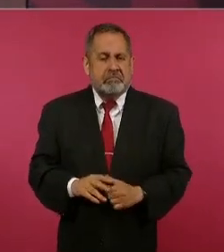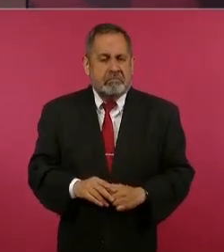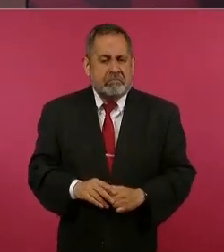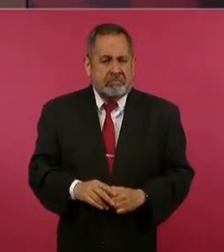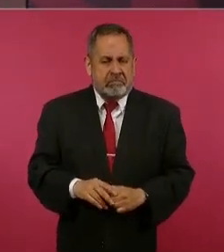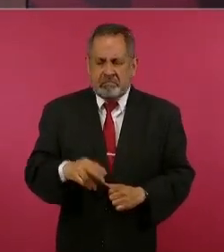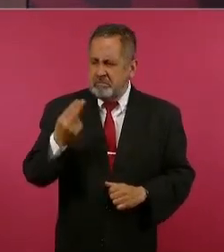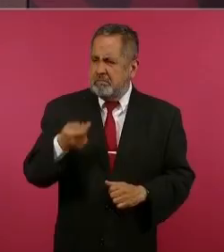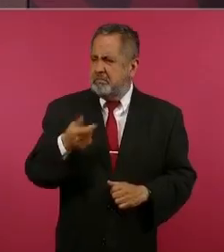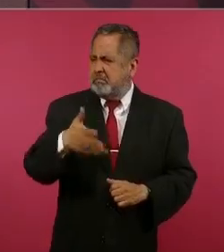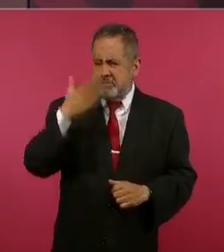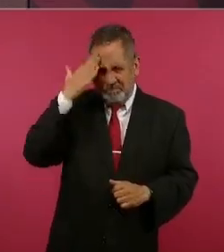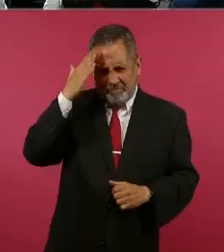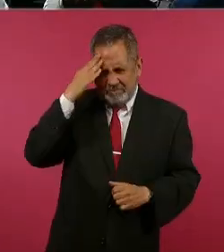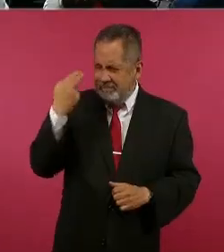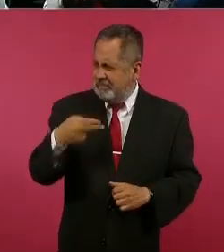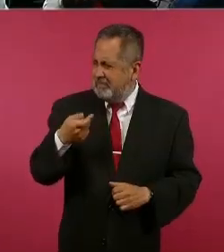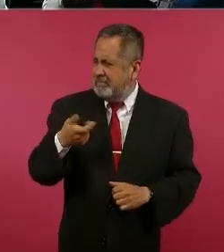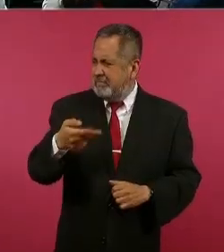el nombre del dirigente,